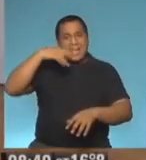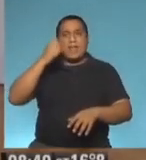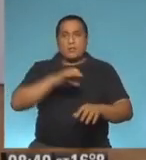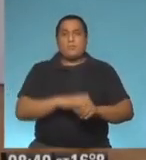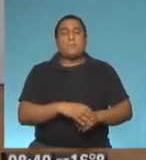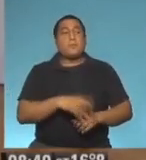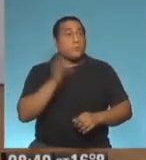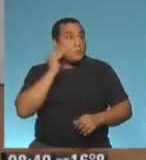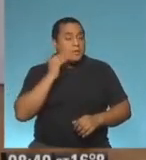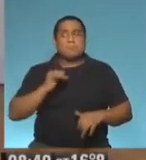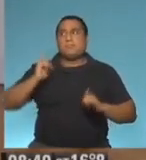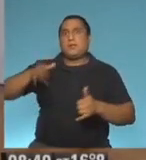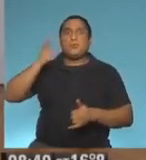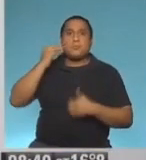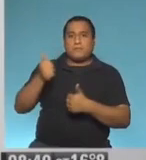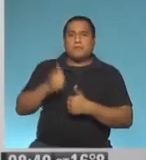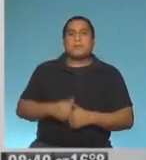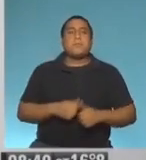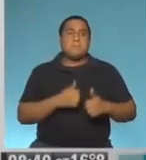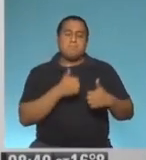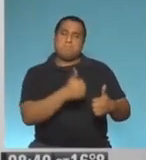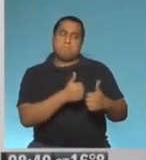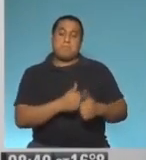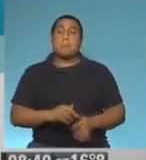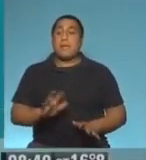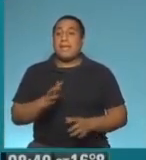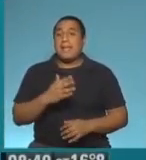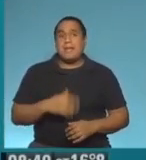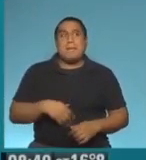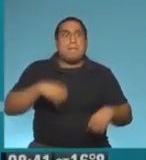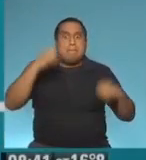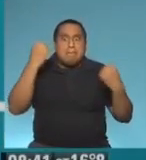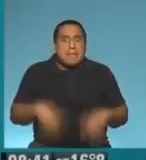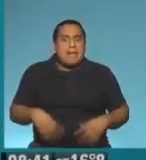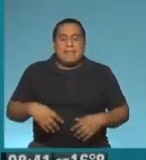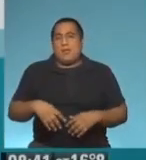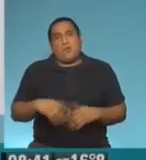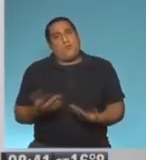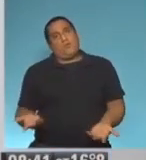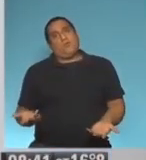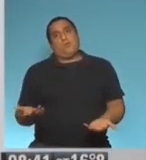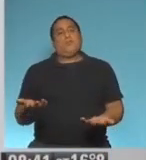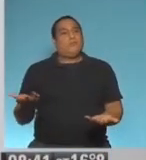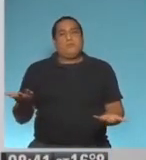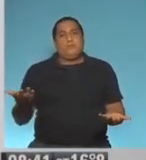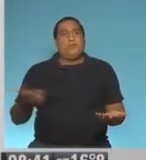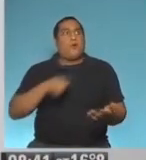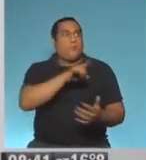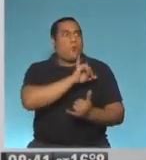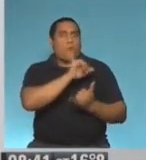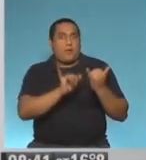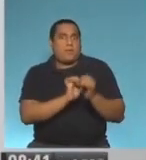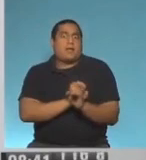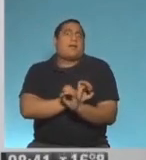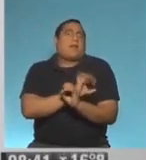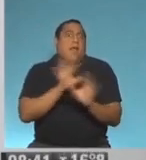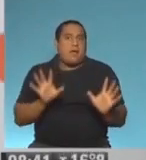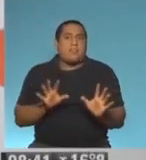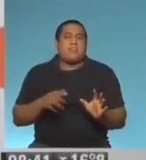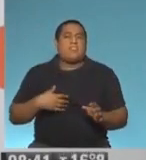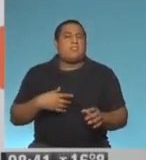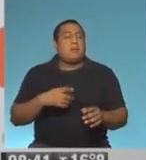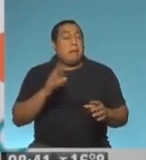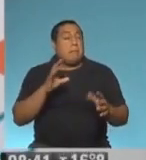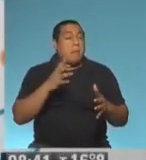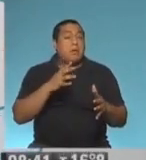perfecto en a ti muy bien porque la verdad es que perdernos en la oportunidad escuchar para el bien claro lo que decís no no estaba bien así